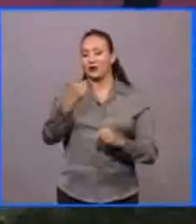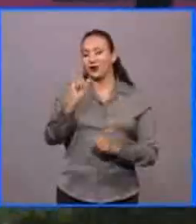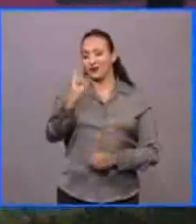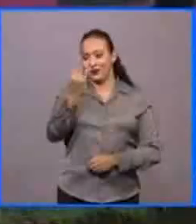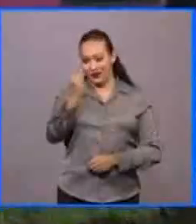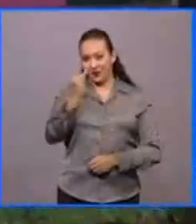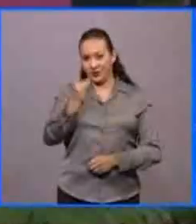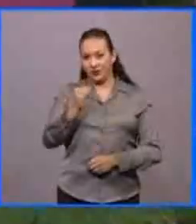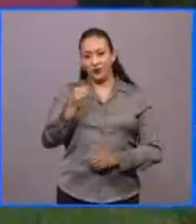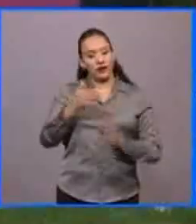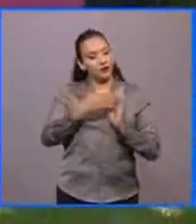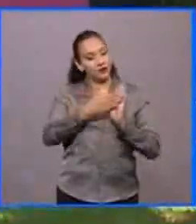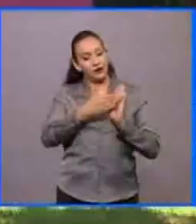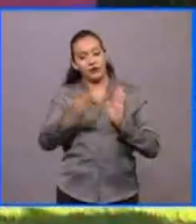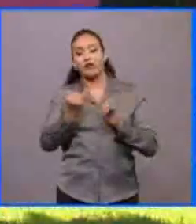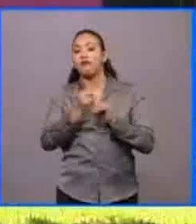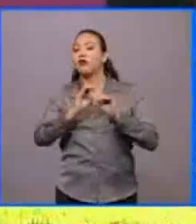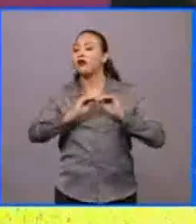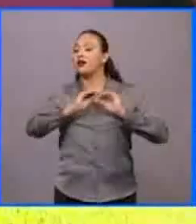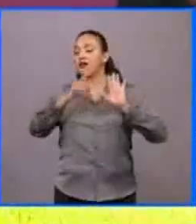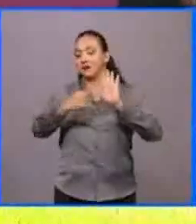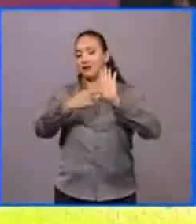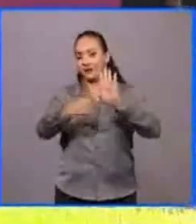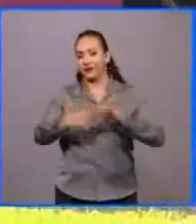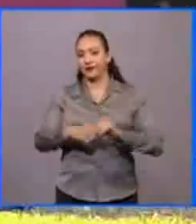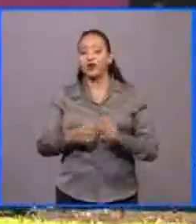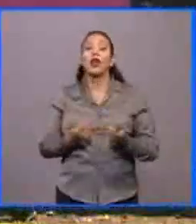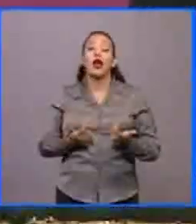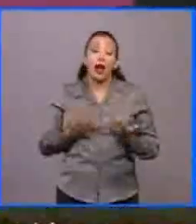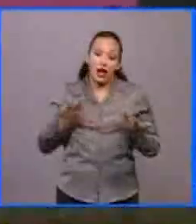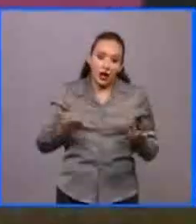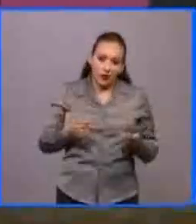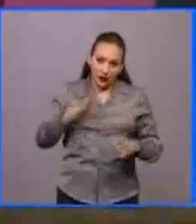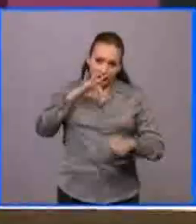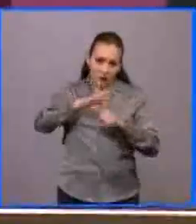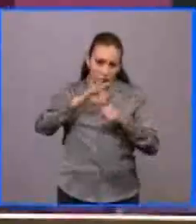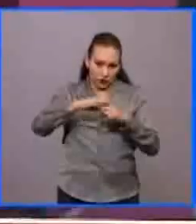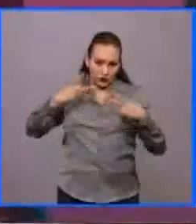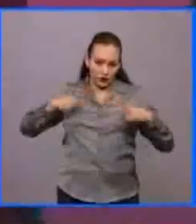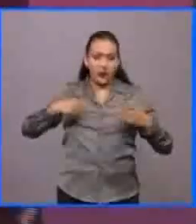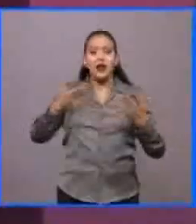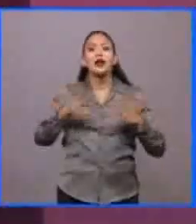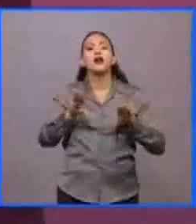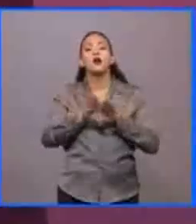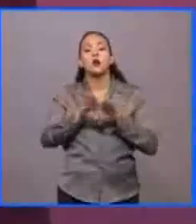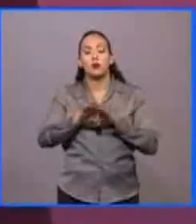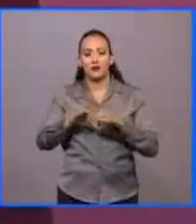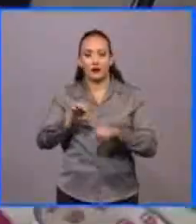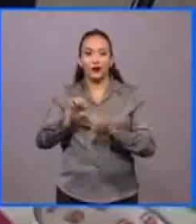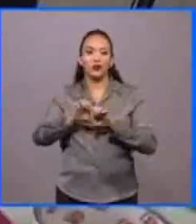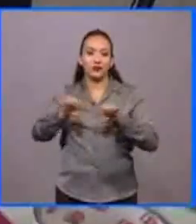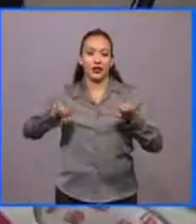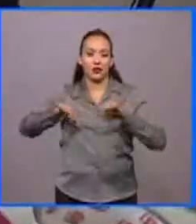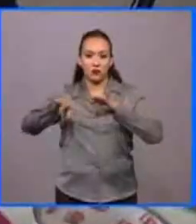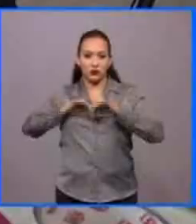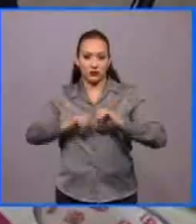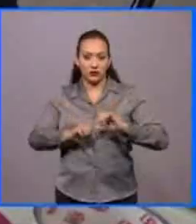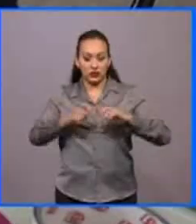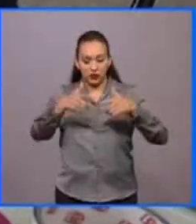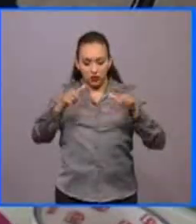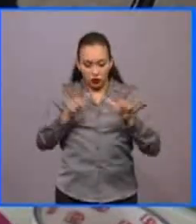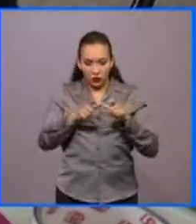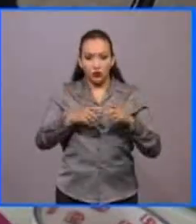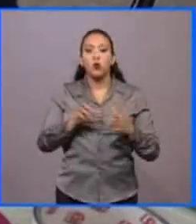1 de junio con máxima transparencia. El registro y cómputo de los votos los llevarán a cabo los equipos de trabajo una vez que